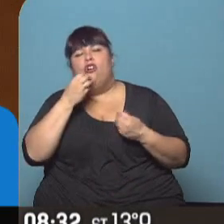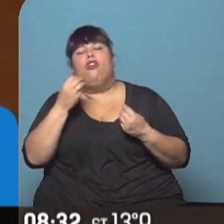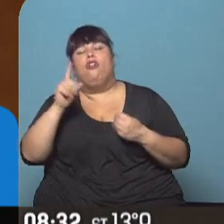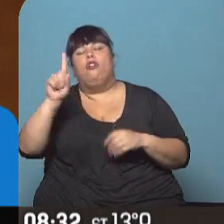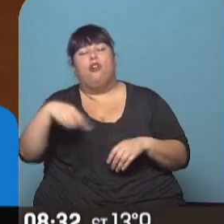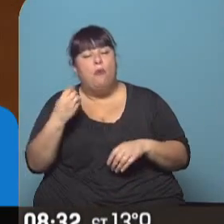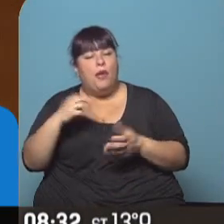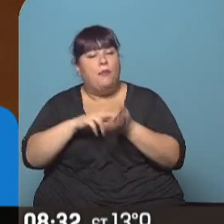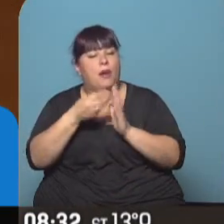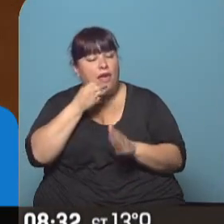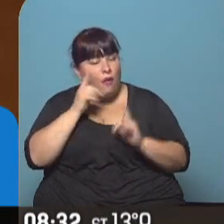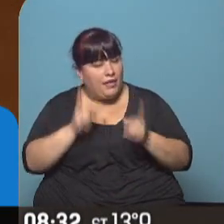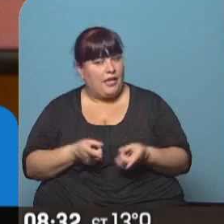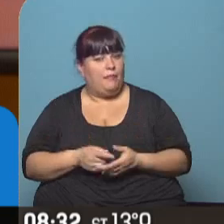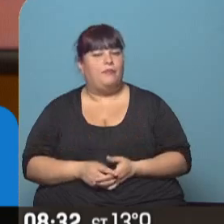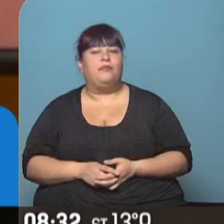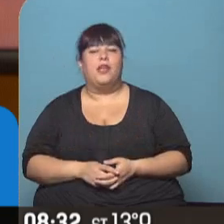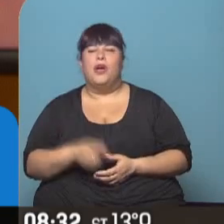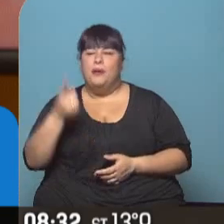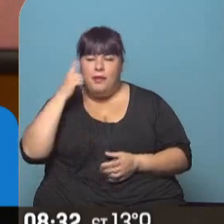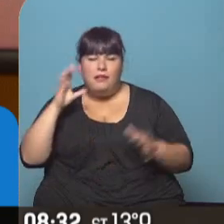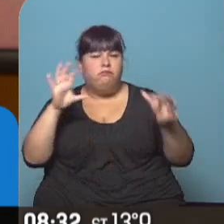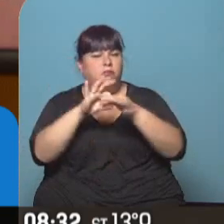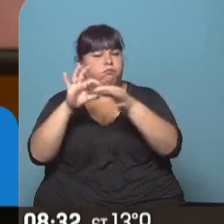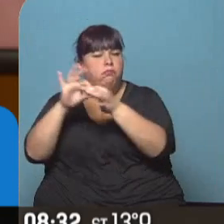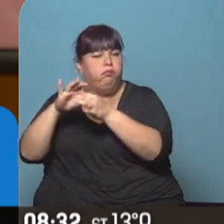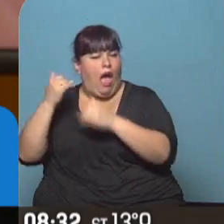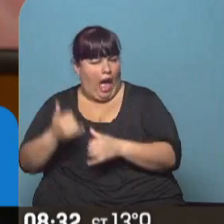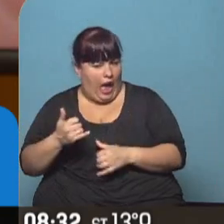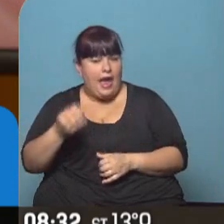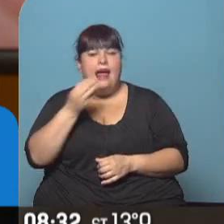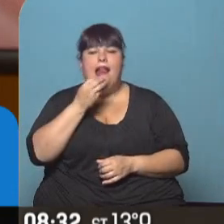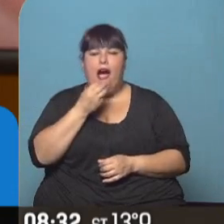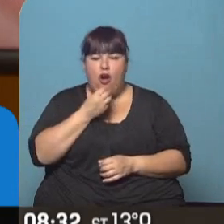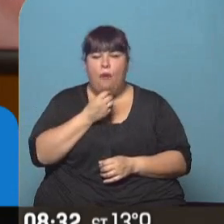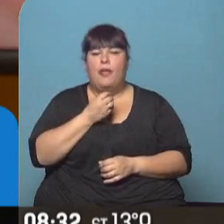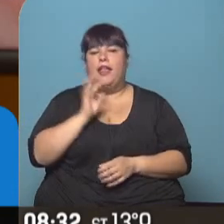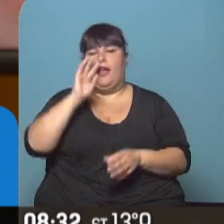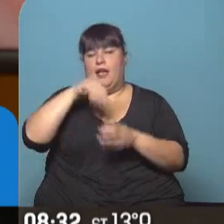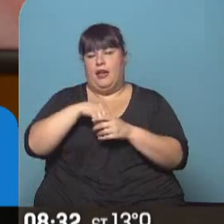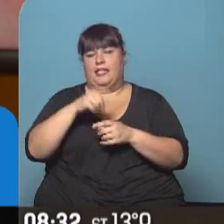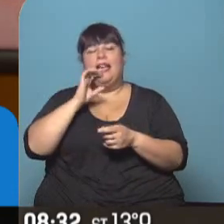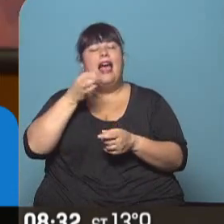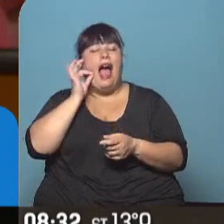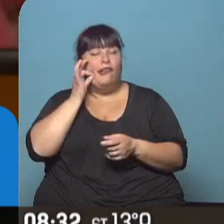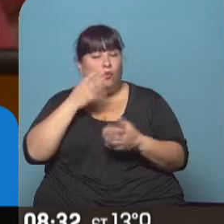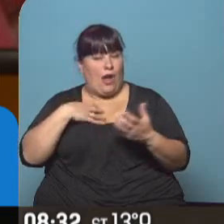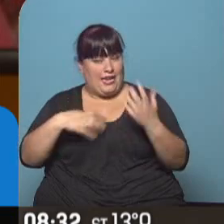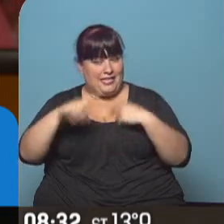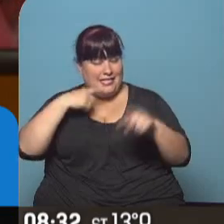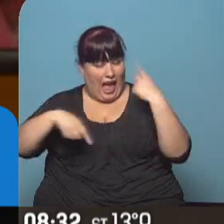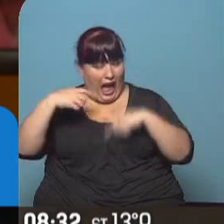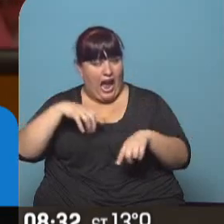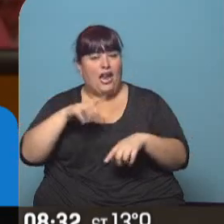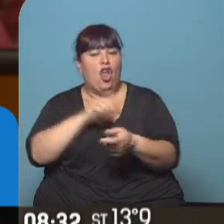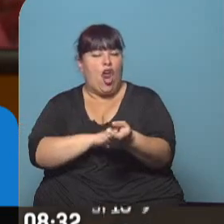incide la alimentación en eso? Piense que todo está relacionado, ¿sí? La alimentación interfiere en la glucemia, o sea, en la glucosa en sangre, en el azúcar,